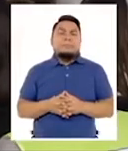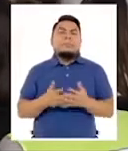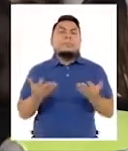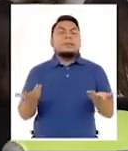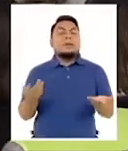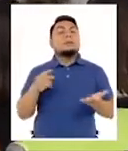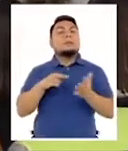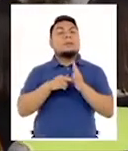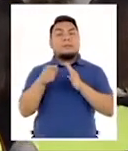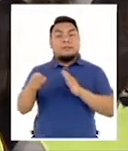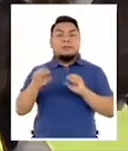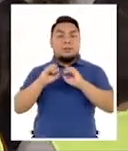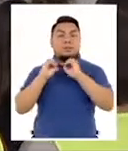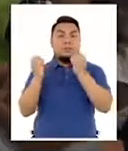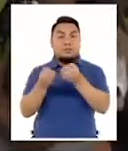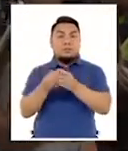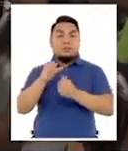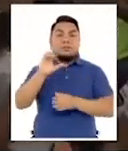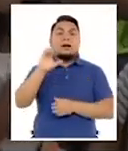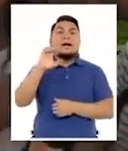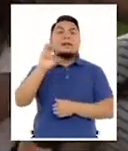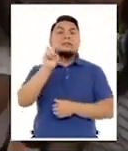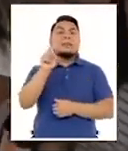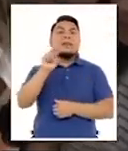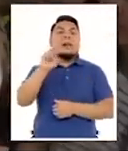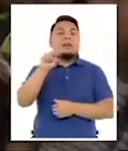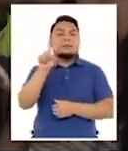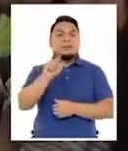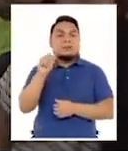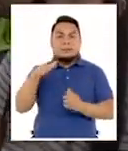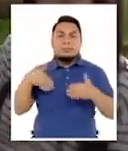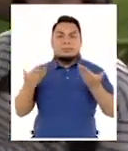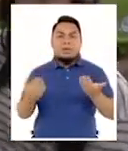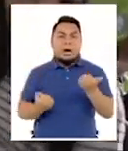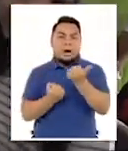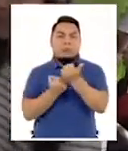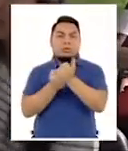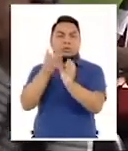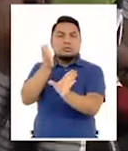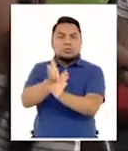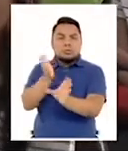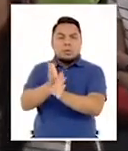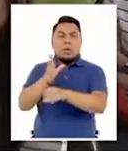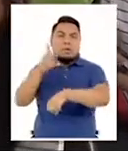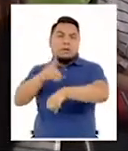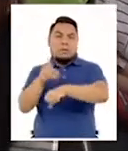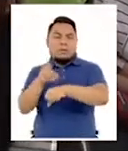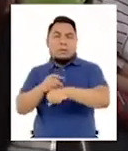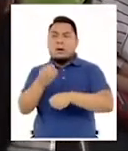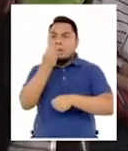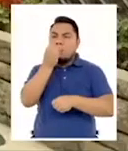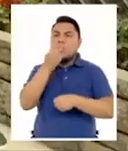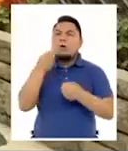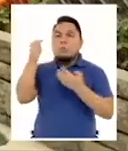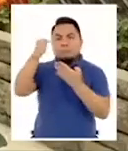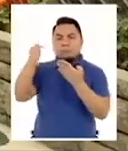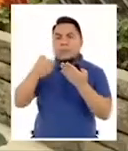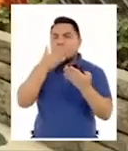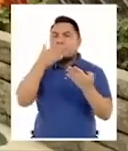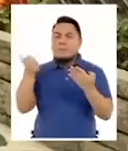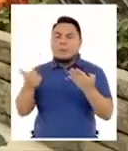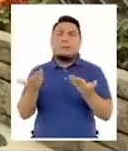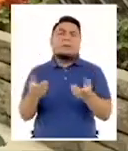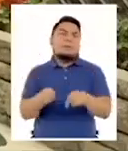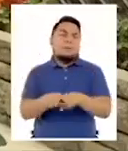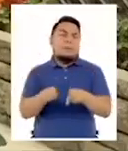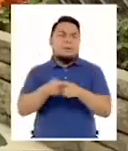Me refiero a que en Esperantra pueden encontrar un soporte emocional a través de psicólogos, nutricionistas, terapeutas de terapias complementarias como son